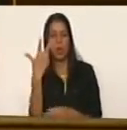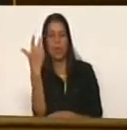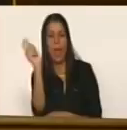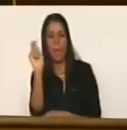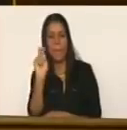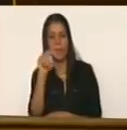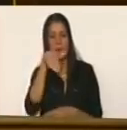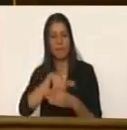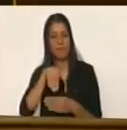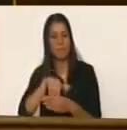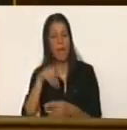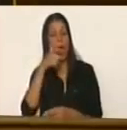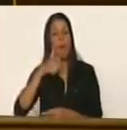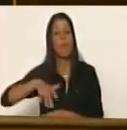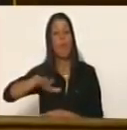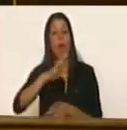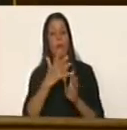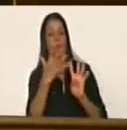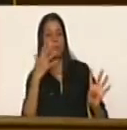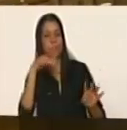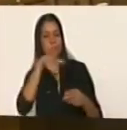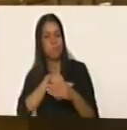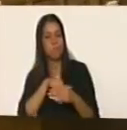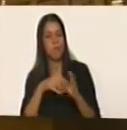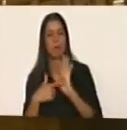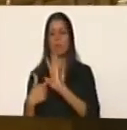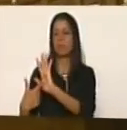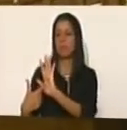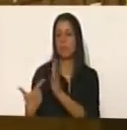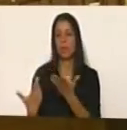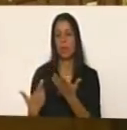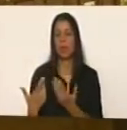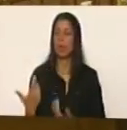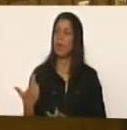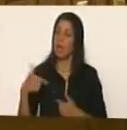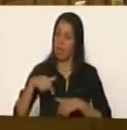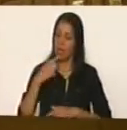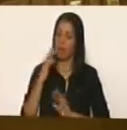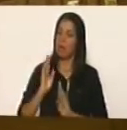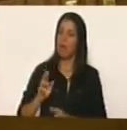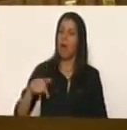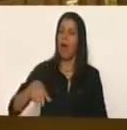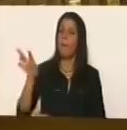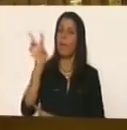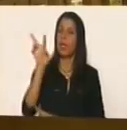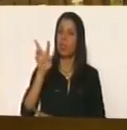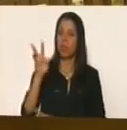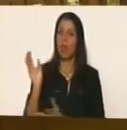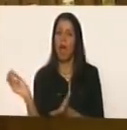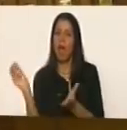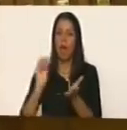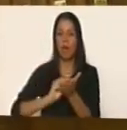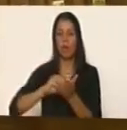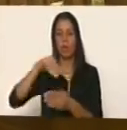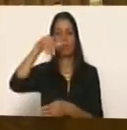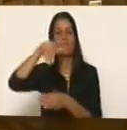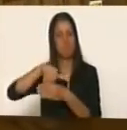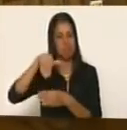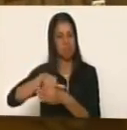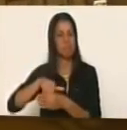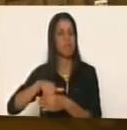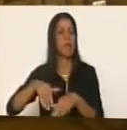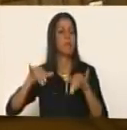3 meses ha dado el pueblo de Venezuela, entonces nosotros les vamos a decir que en Venezuela se harán elecciones cuantas veces